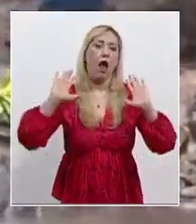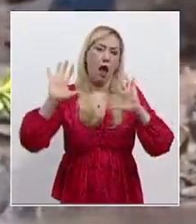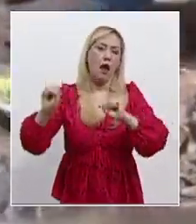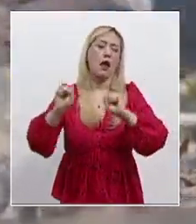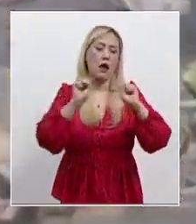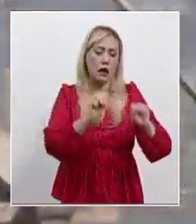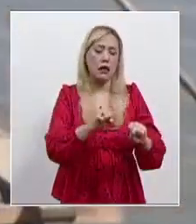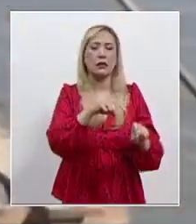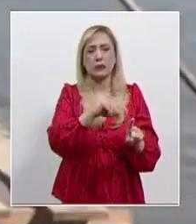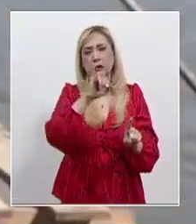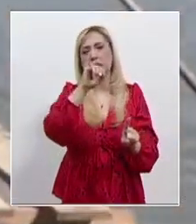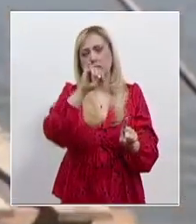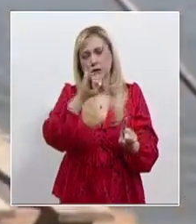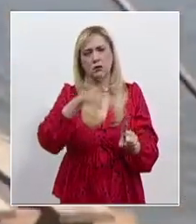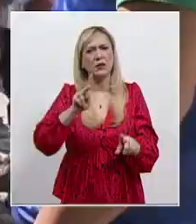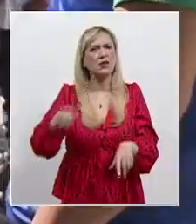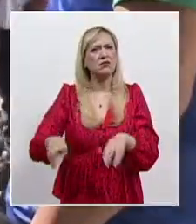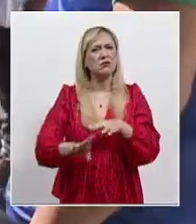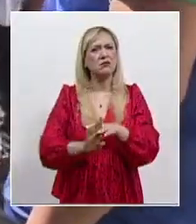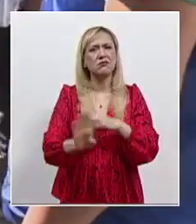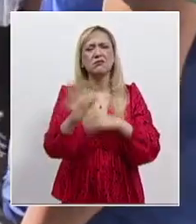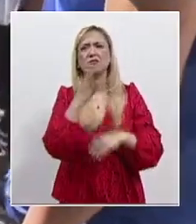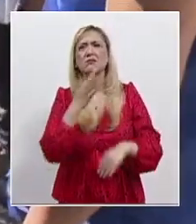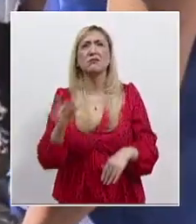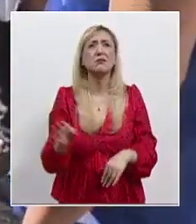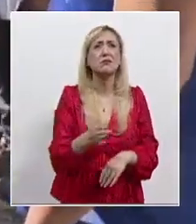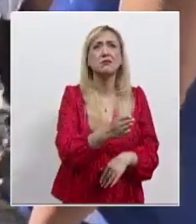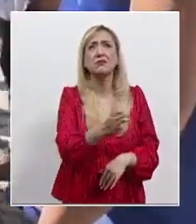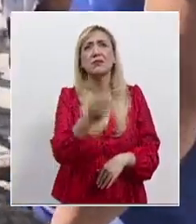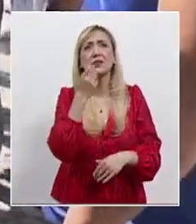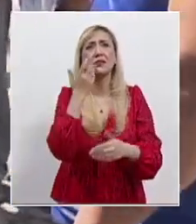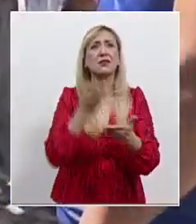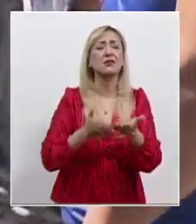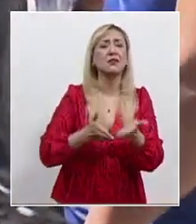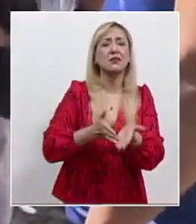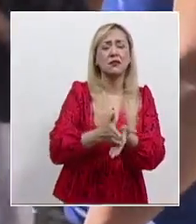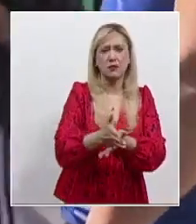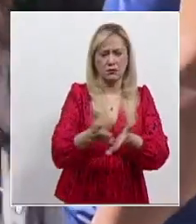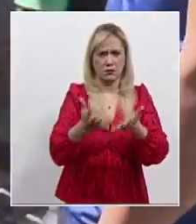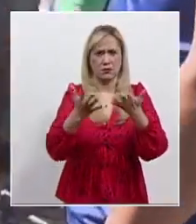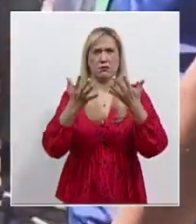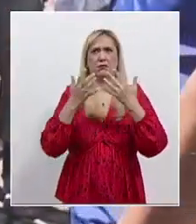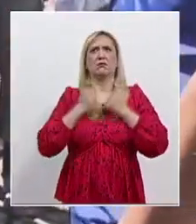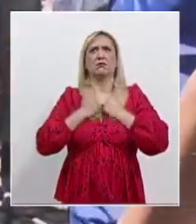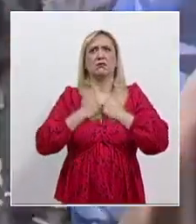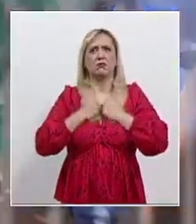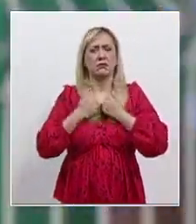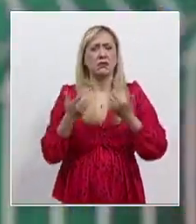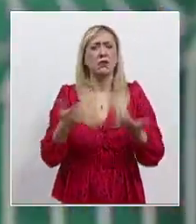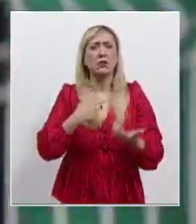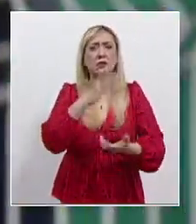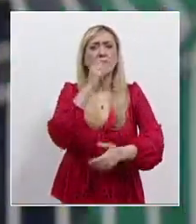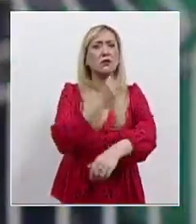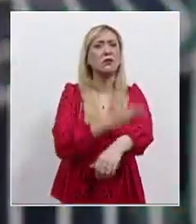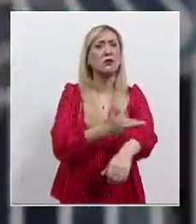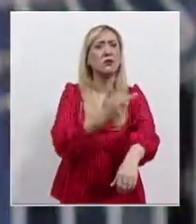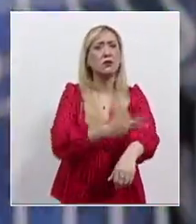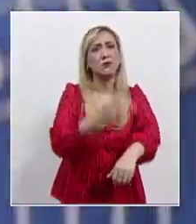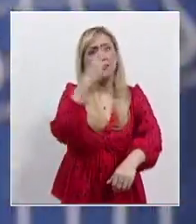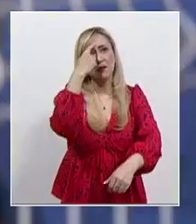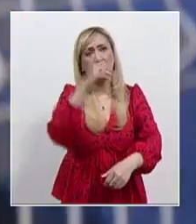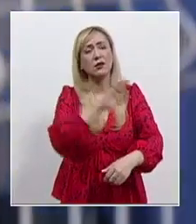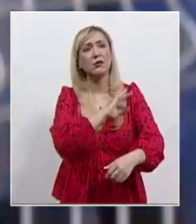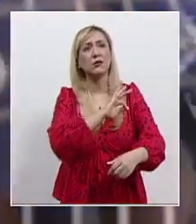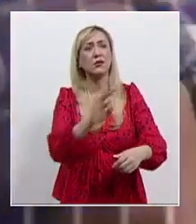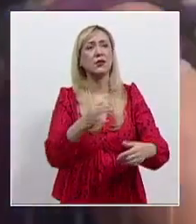ejercer su derecho humano a una jurisdicción efectiva, pues al estar privada de su libertad se encuentra imposibilitada de acceder a un